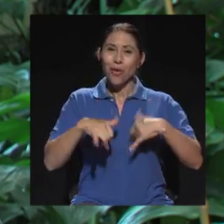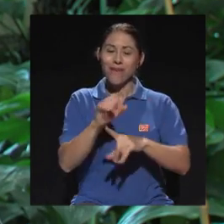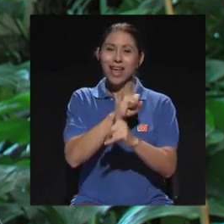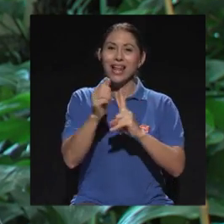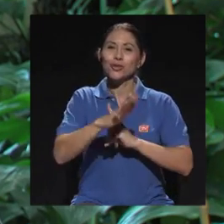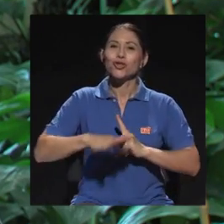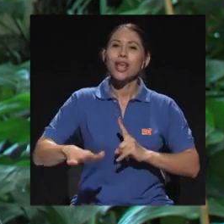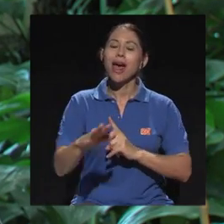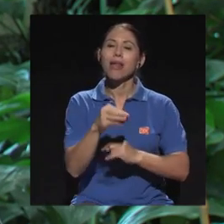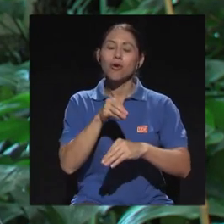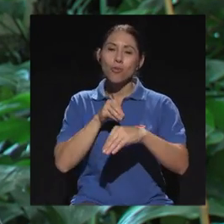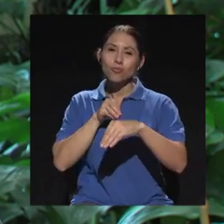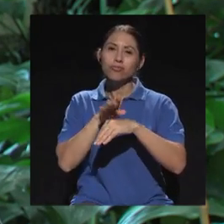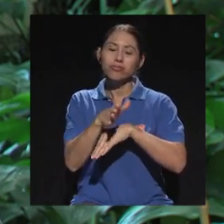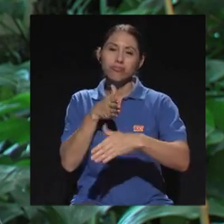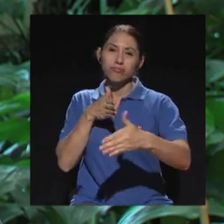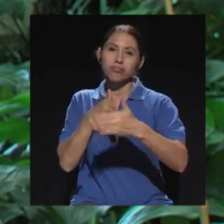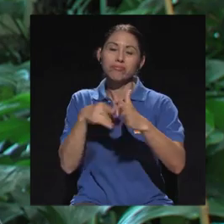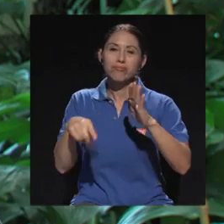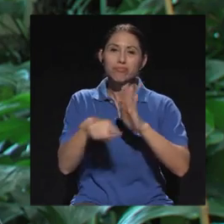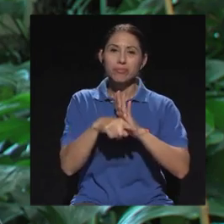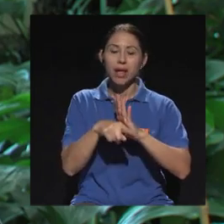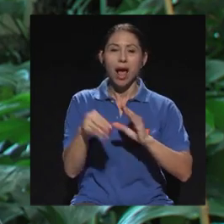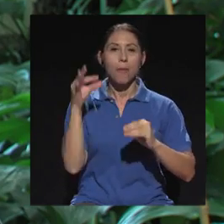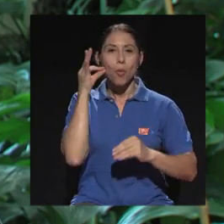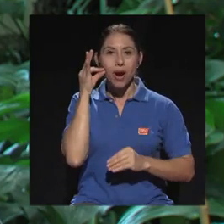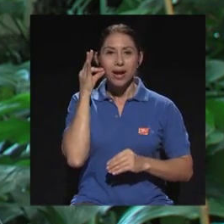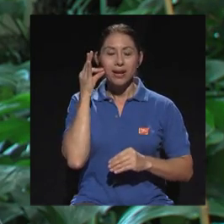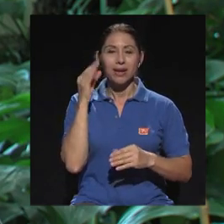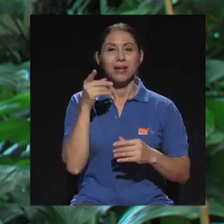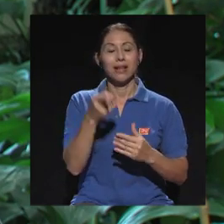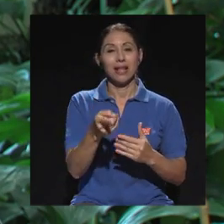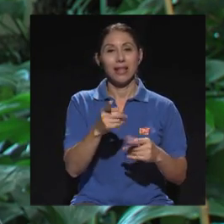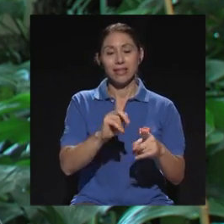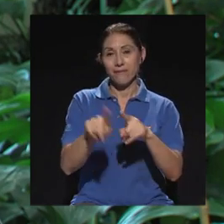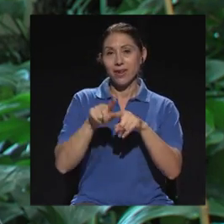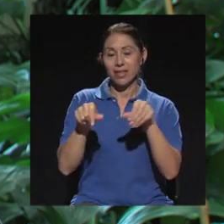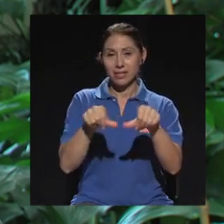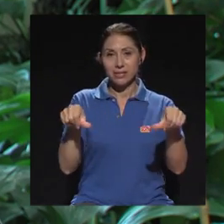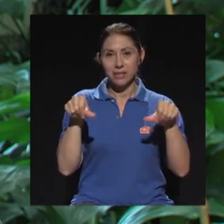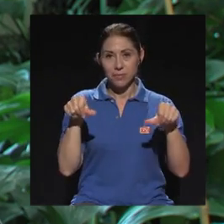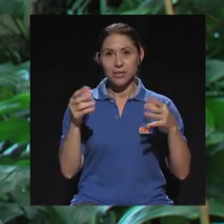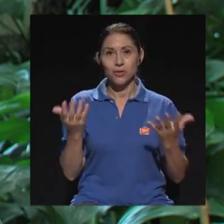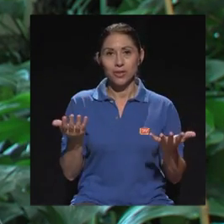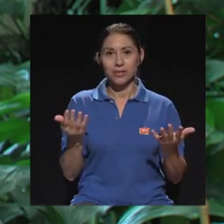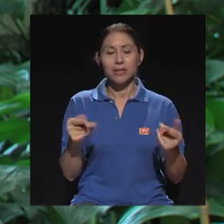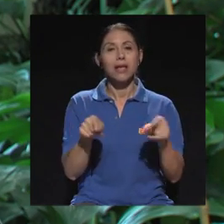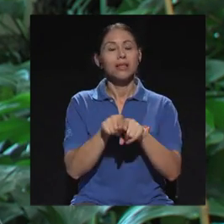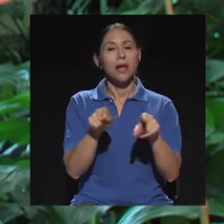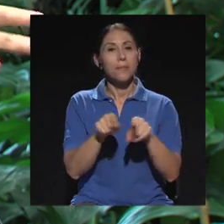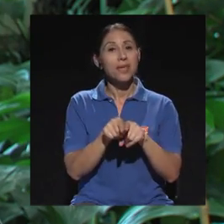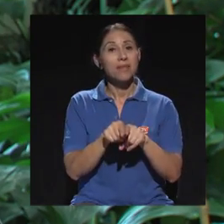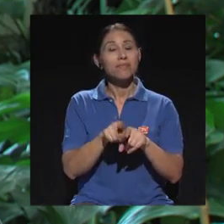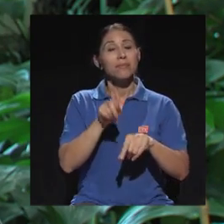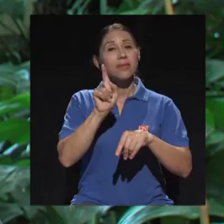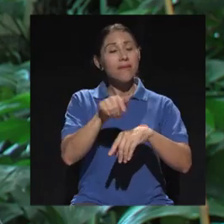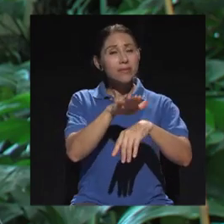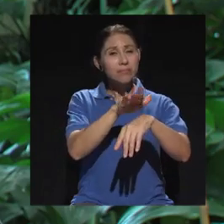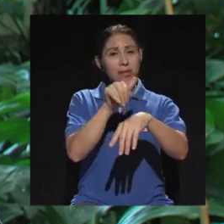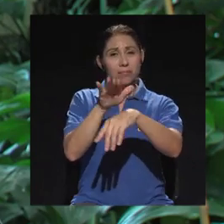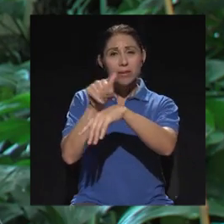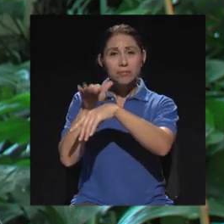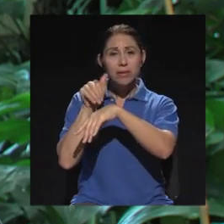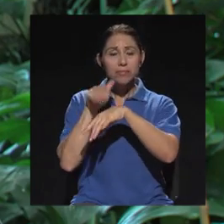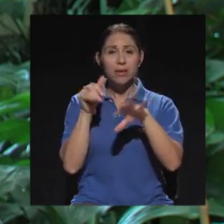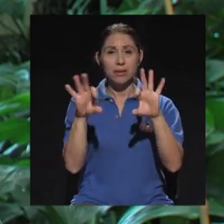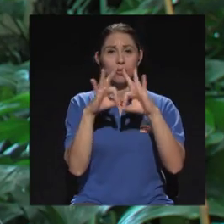lesiona muchísimo más a la mujer en todos, digamos, sus dimensiones. Y que en esto sí también hacer un